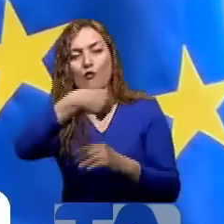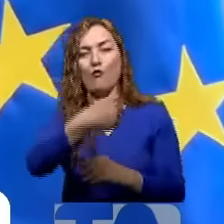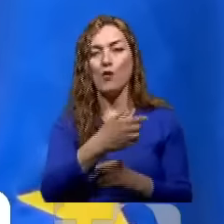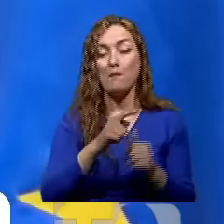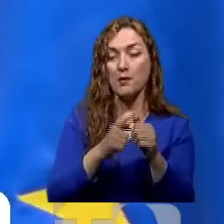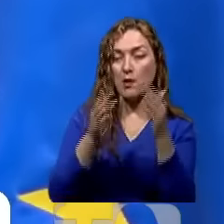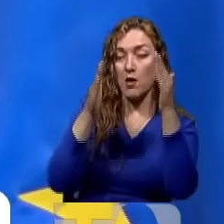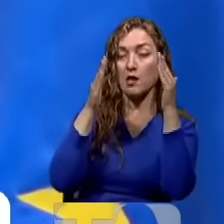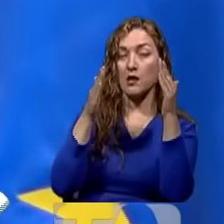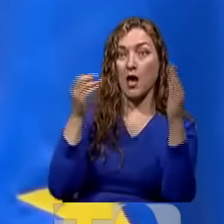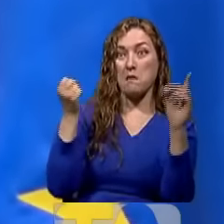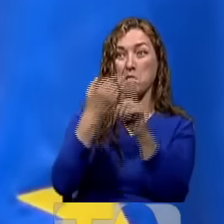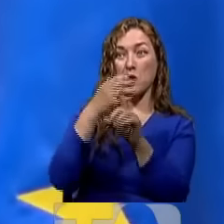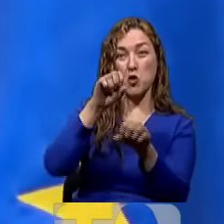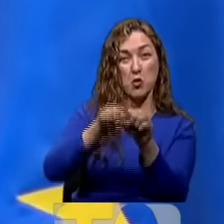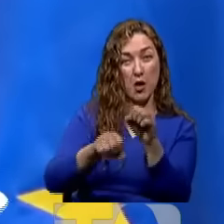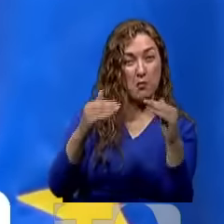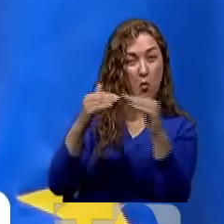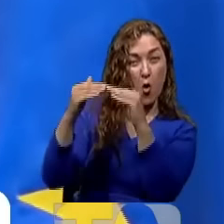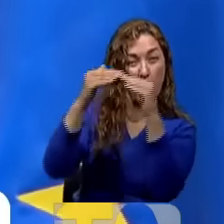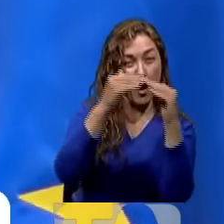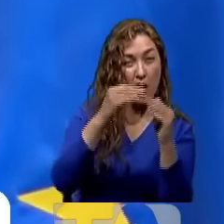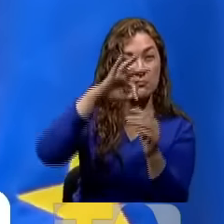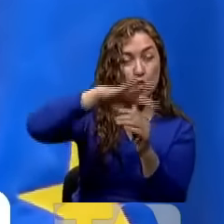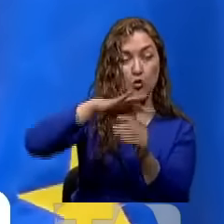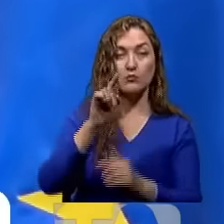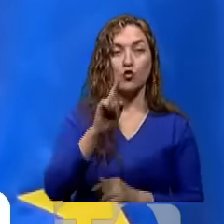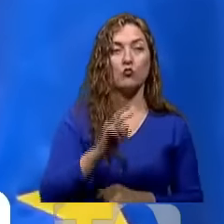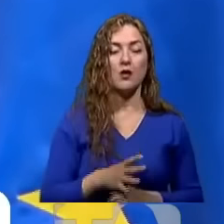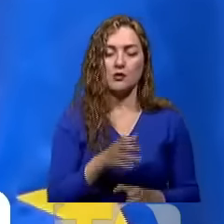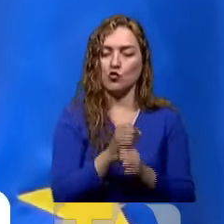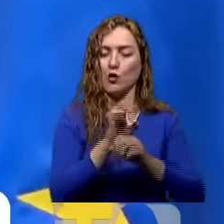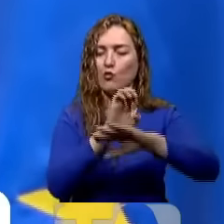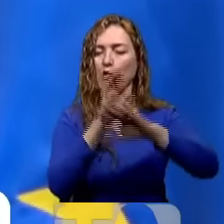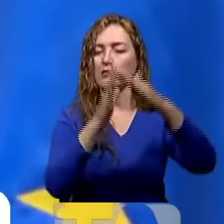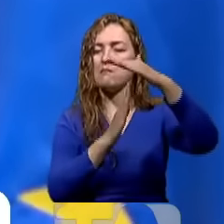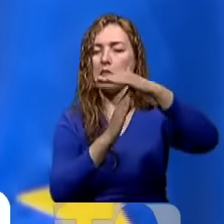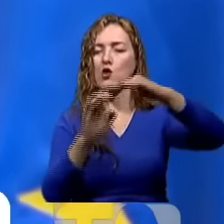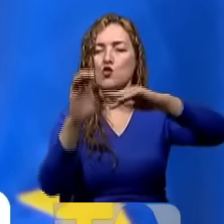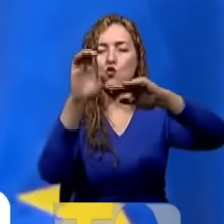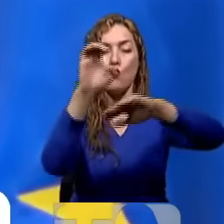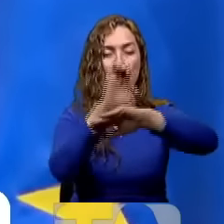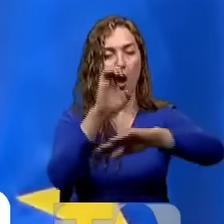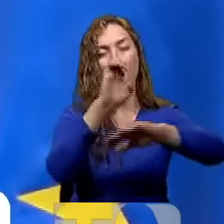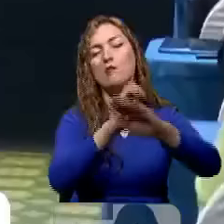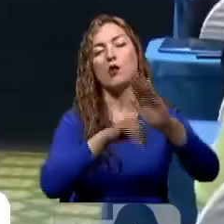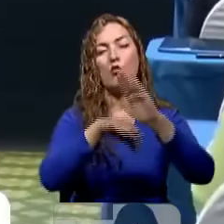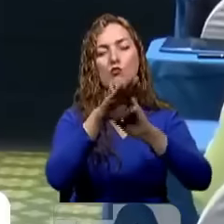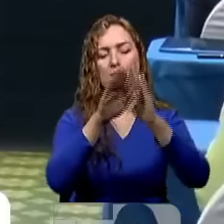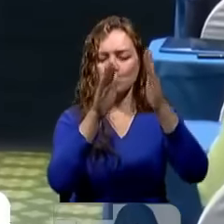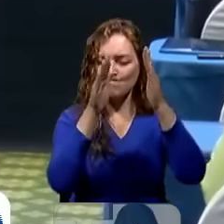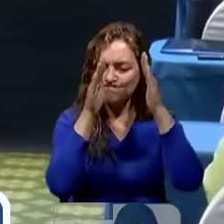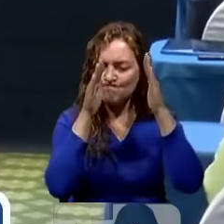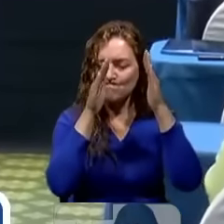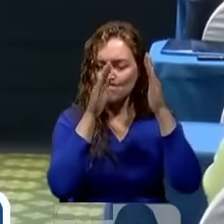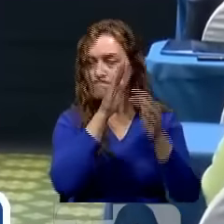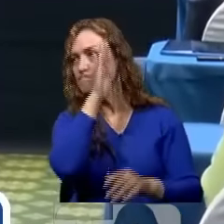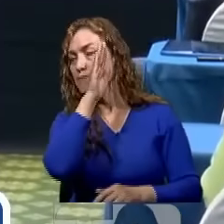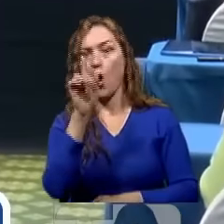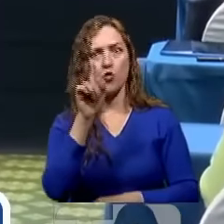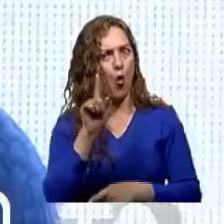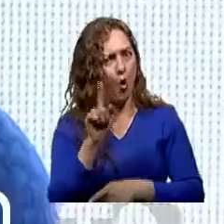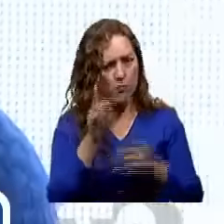común. La seguridad de los ecuatorianos y la paz en el país son temas que no podemos ignorar. También se anunció cooperación